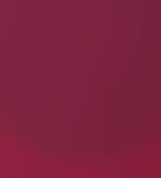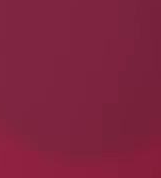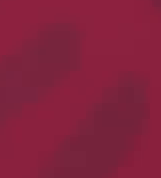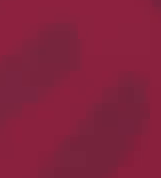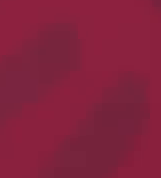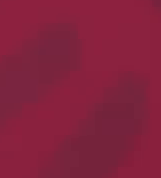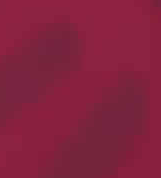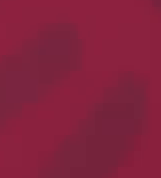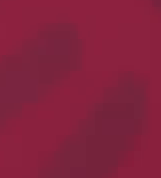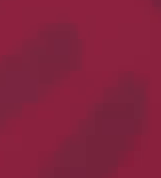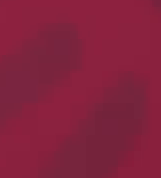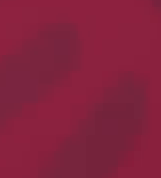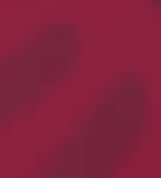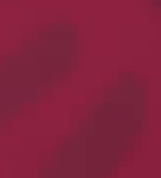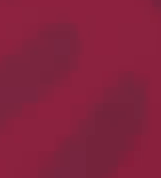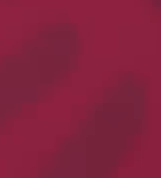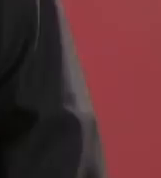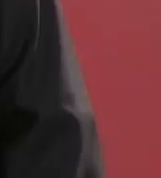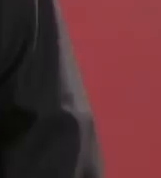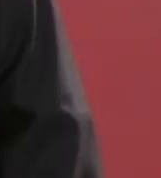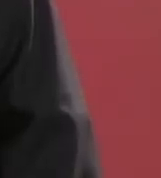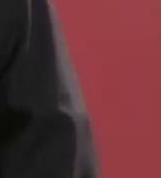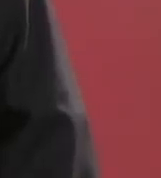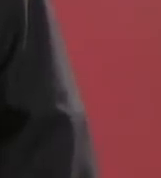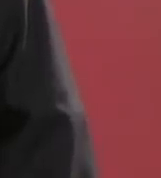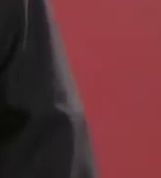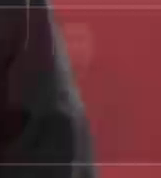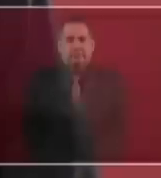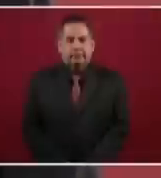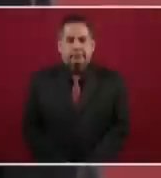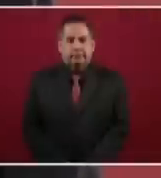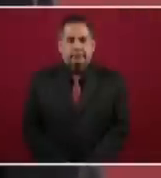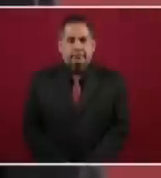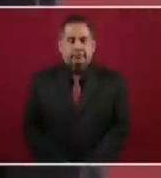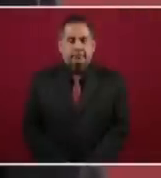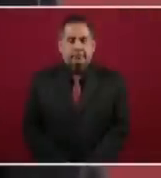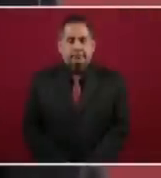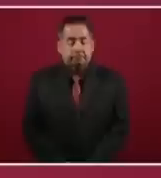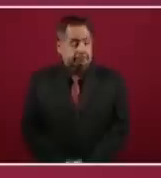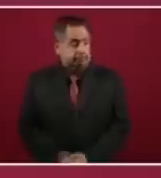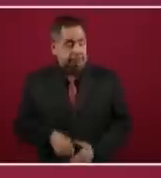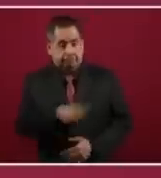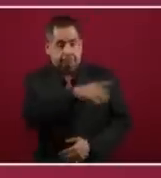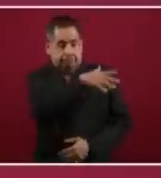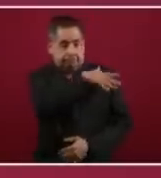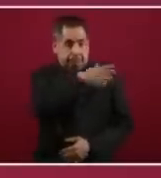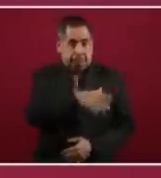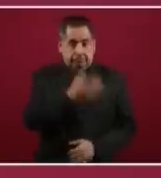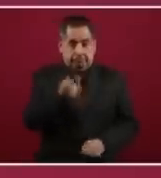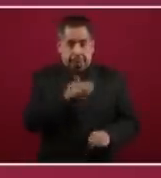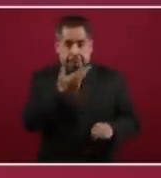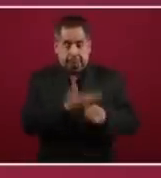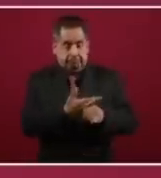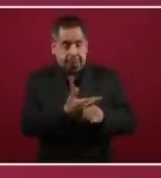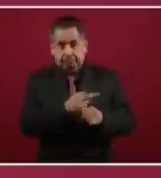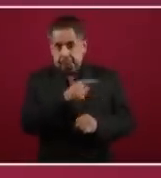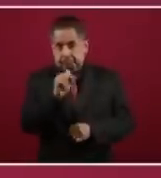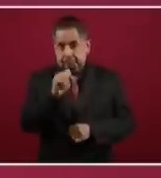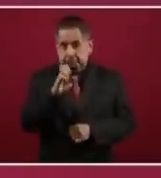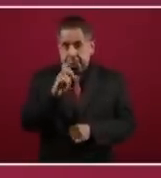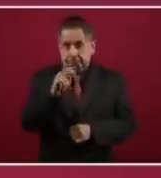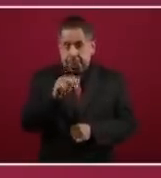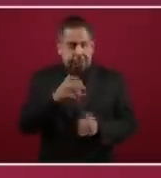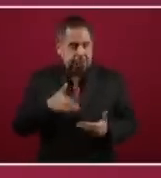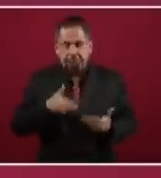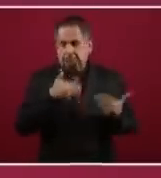humanos. Y le tengo toda la confianza al general secretario, y